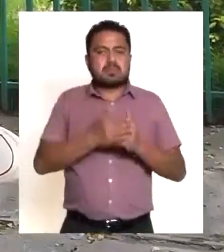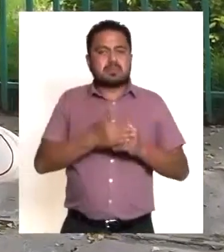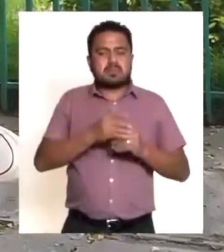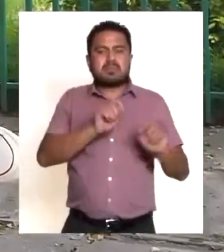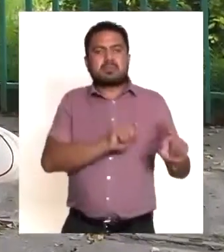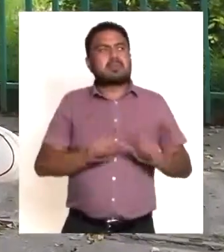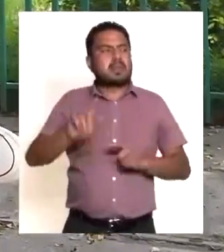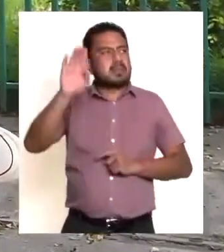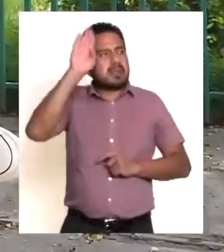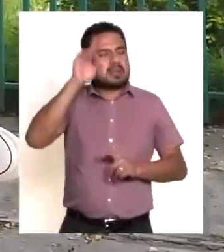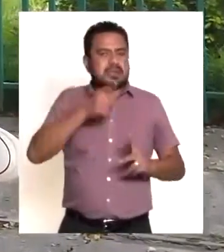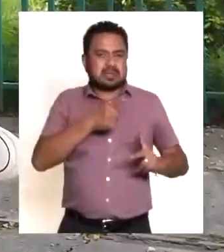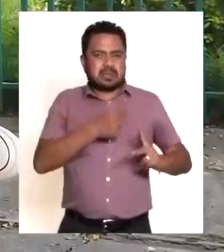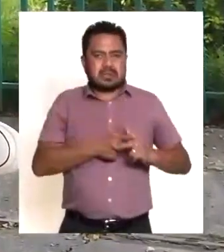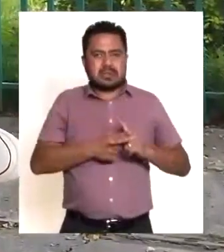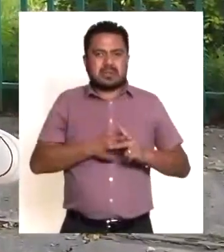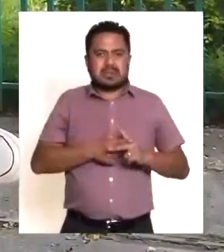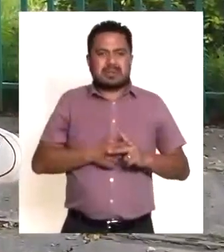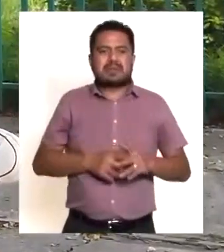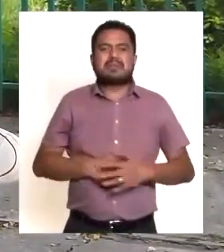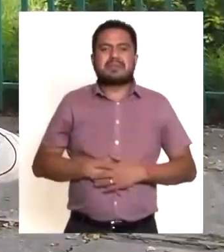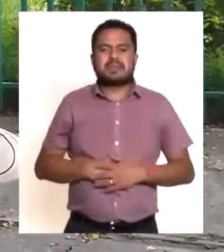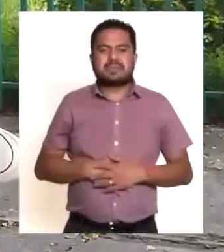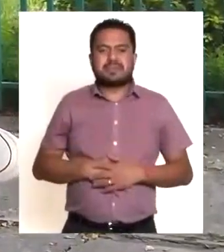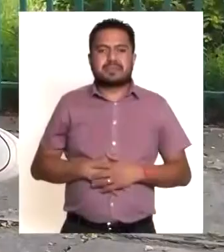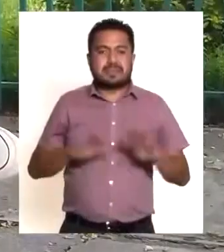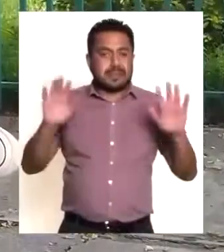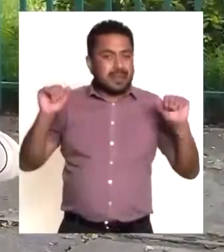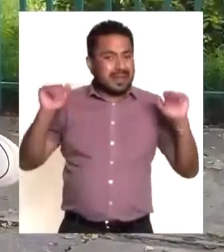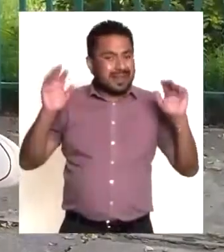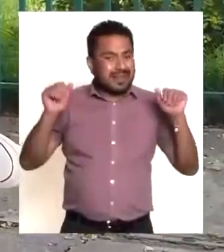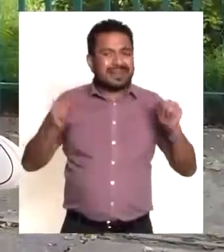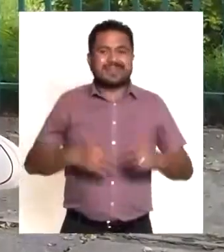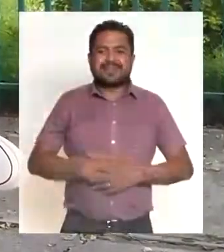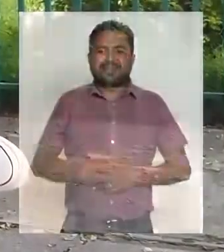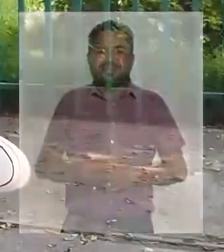aquí en el siguiente caso de pensamiento matemático. Elemental. ¡Adiós! ¡Adiós!